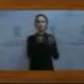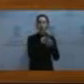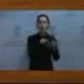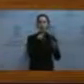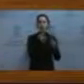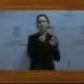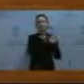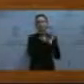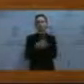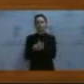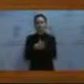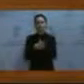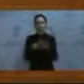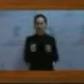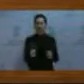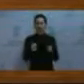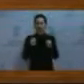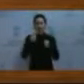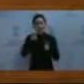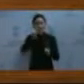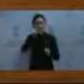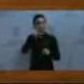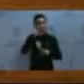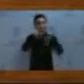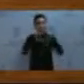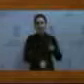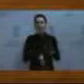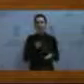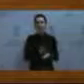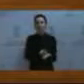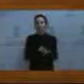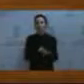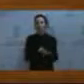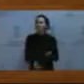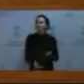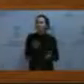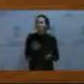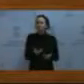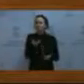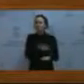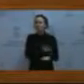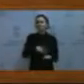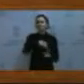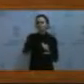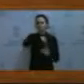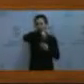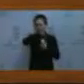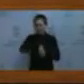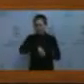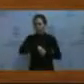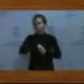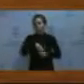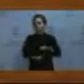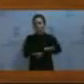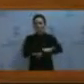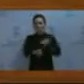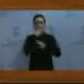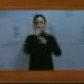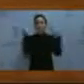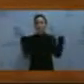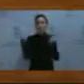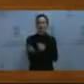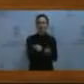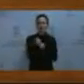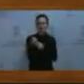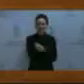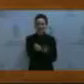dependientes. La Inspección General de Servicios es un órgano esencial, como aquí se dijo, en la Administración al completo, la Administración pública, y debe ocupar